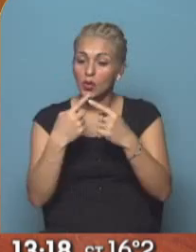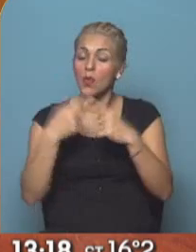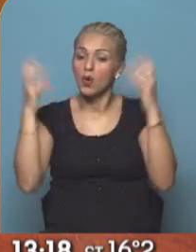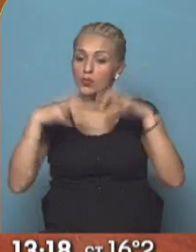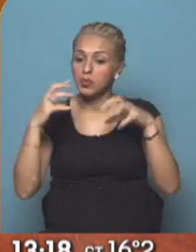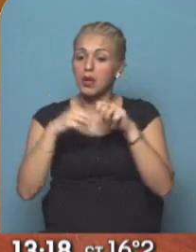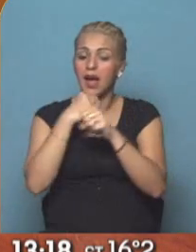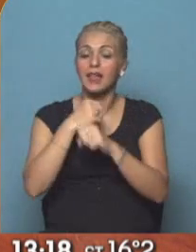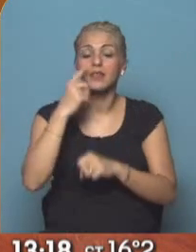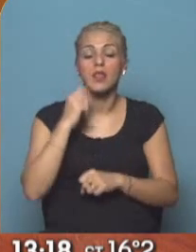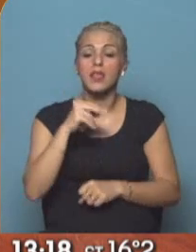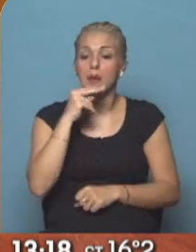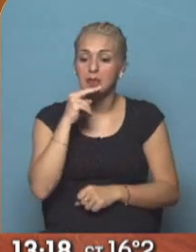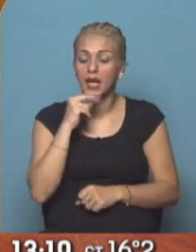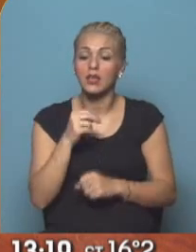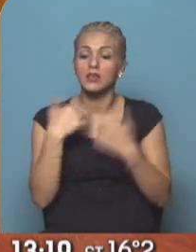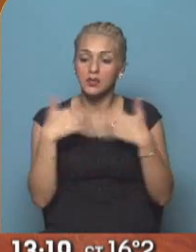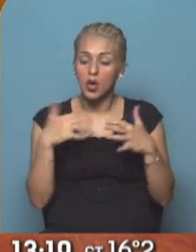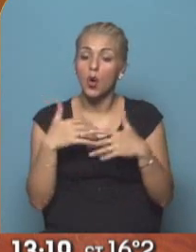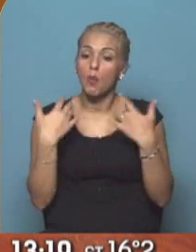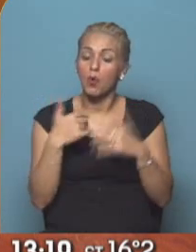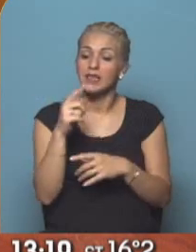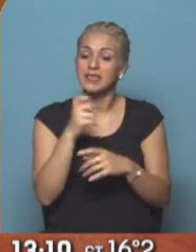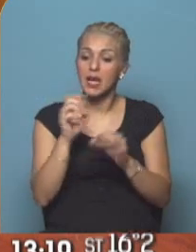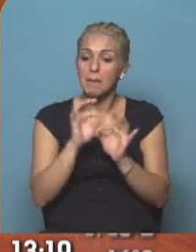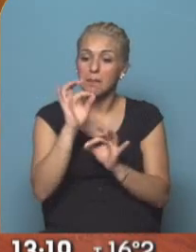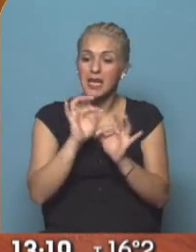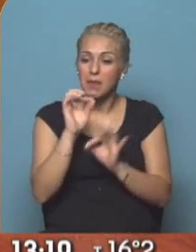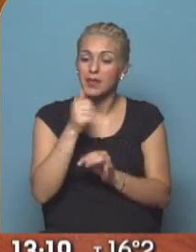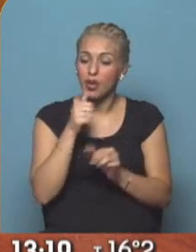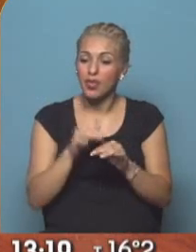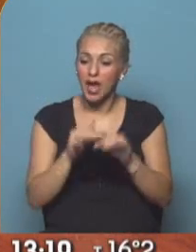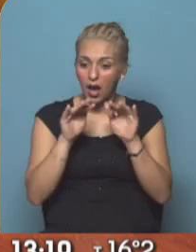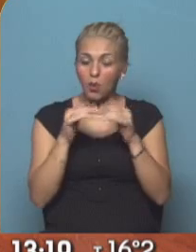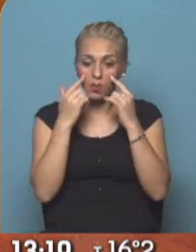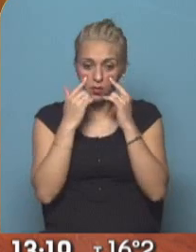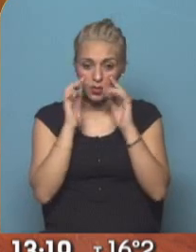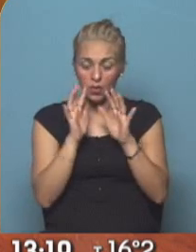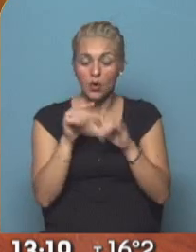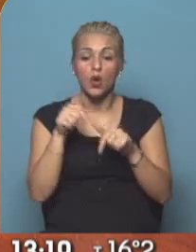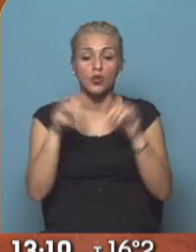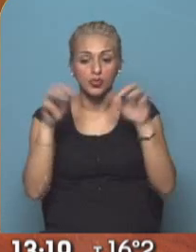día viernes, allí con acumulados que pueden alcanzar los 100 milímetros. Se van a seguir registrando lluvias y tormentas en el día